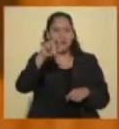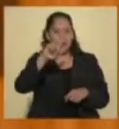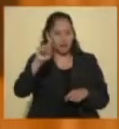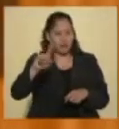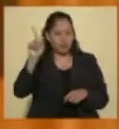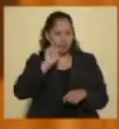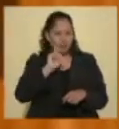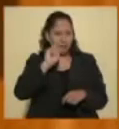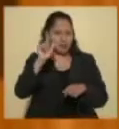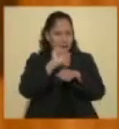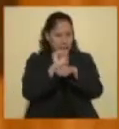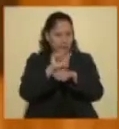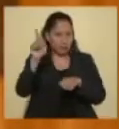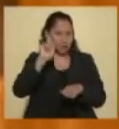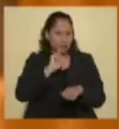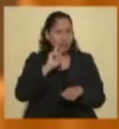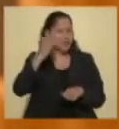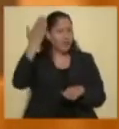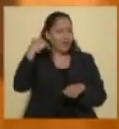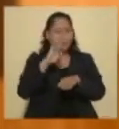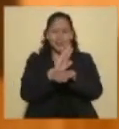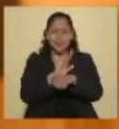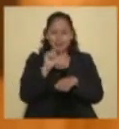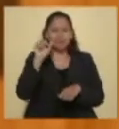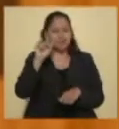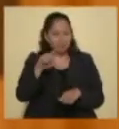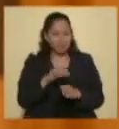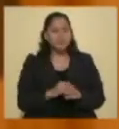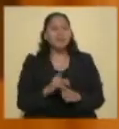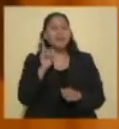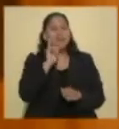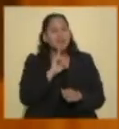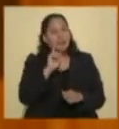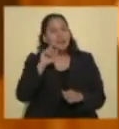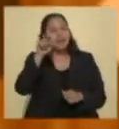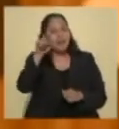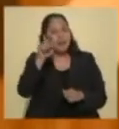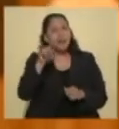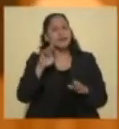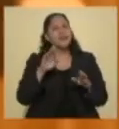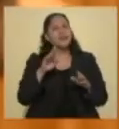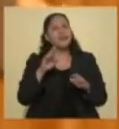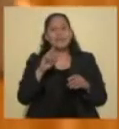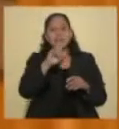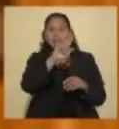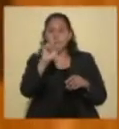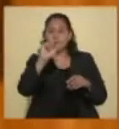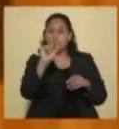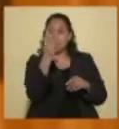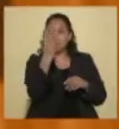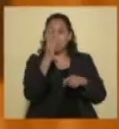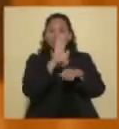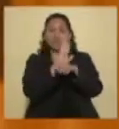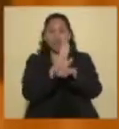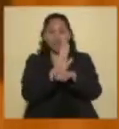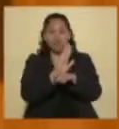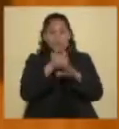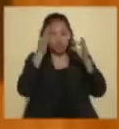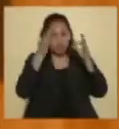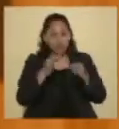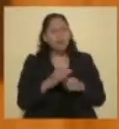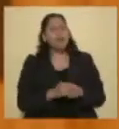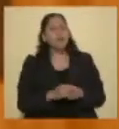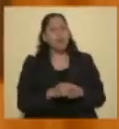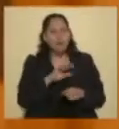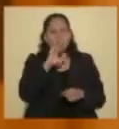fue artista de la época de oro, logró hacer 123 películas estelares. Wow.